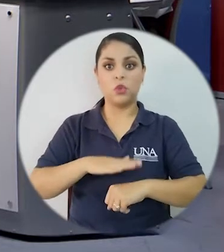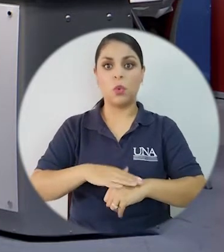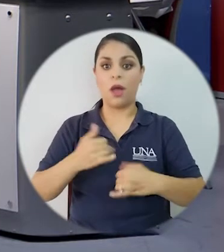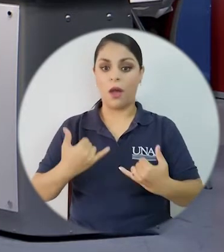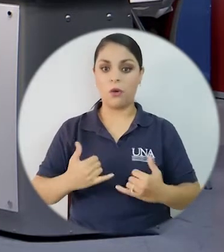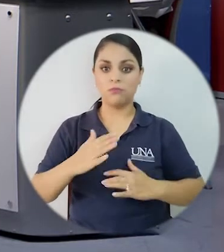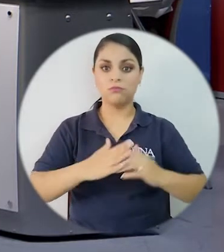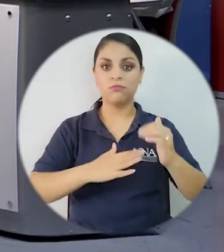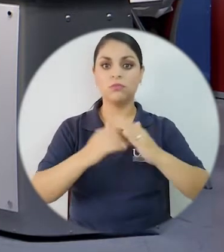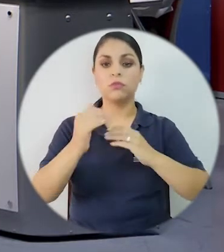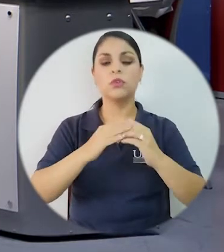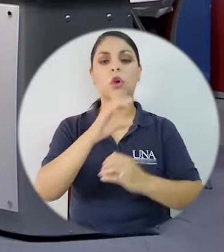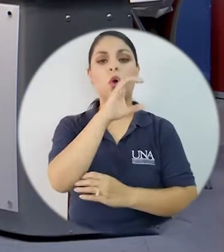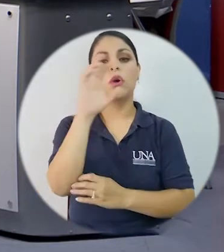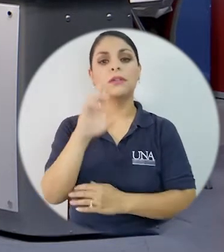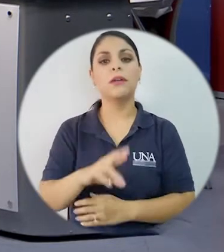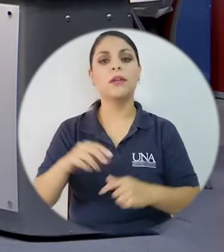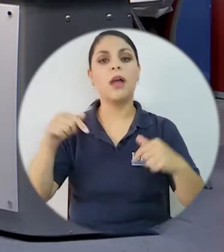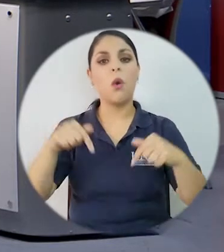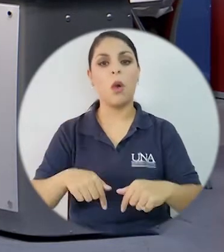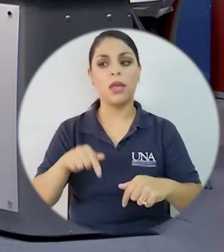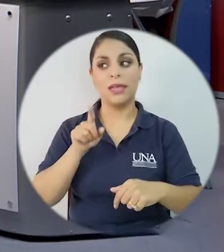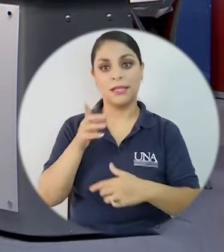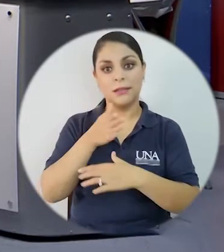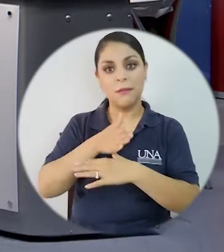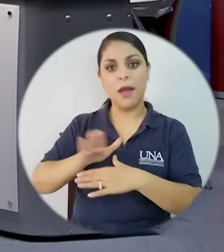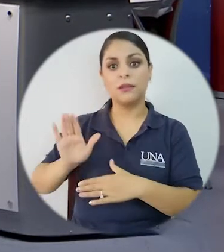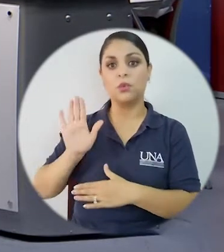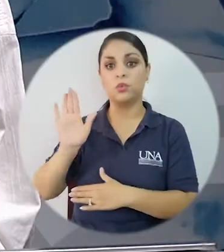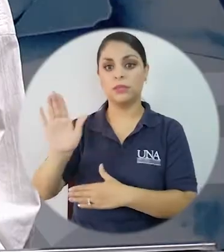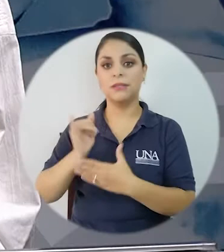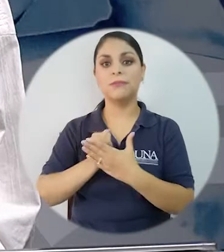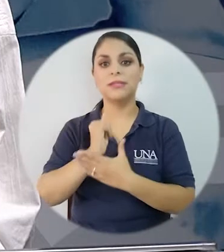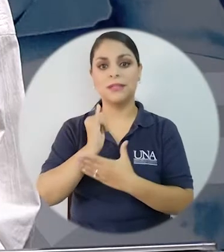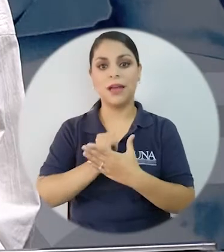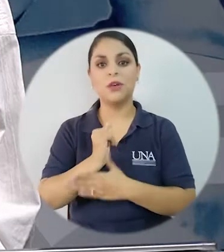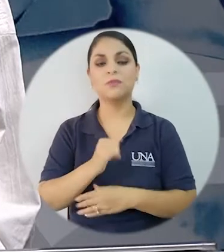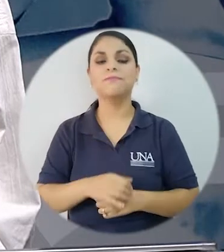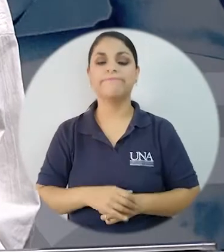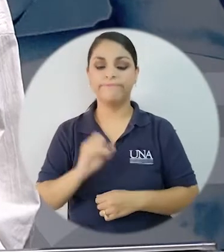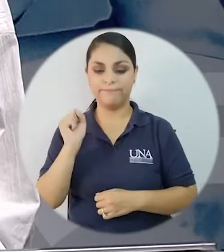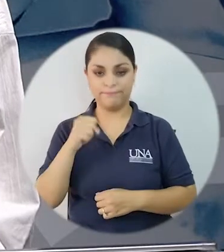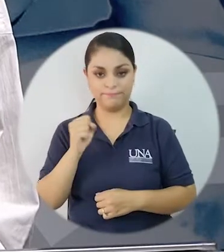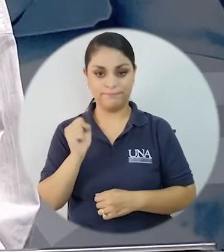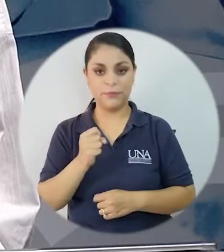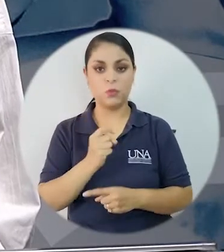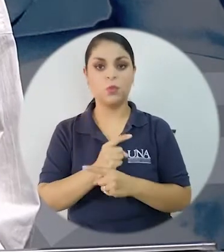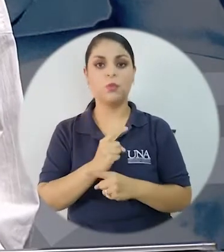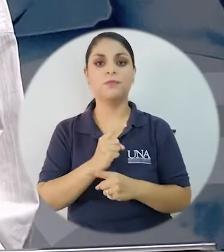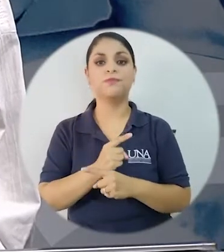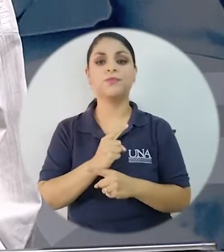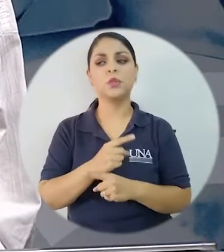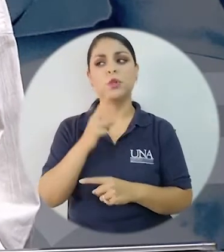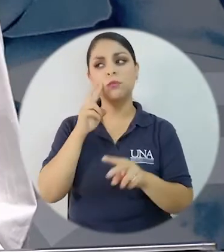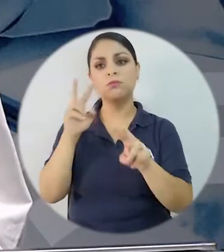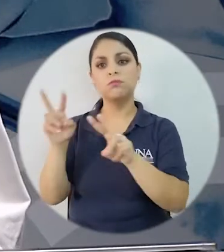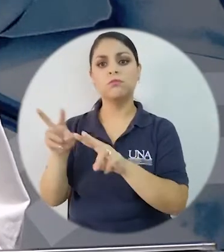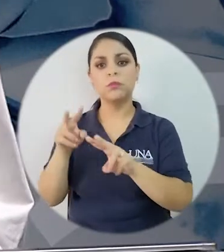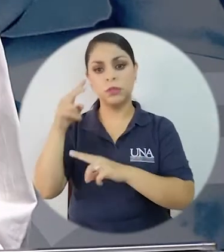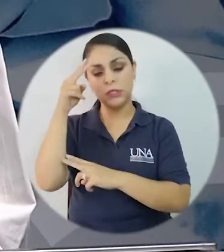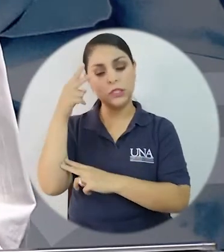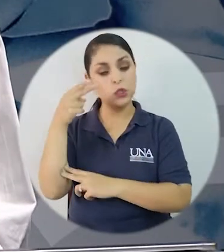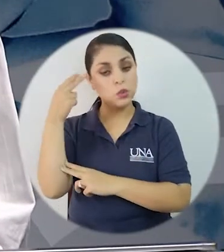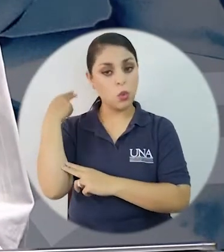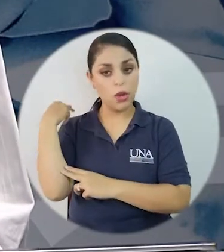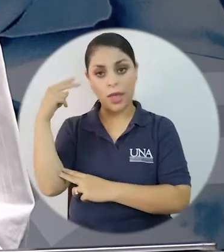Costa Rica que tenemos hoy, que es parte de lo que usted ha estado investigando. Exactamente. Si uno, observando la historia desde México hasta